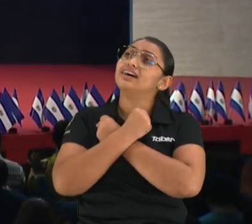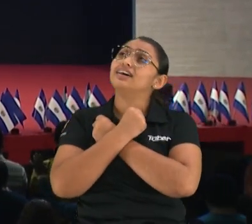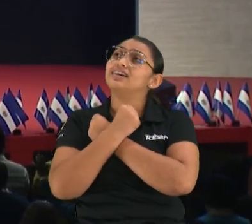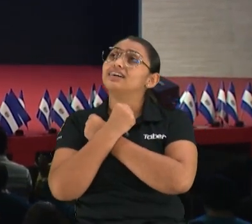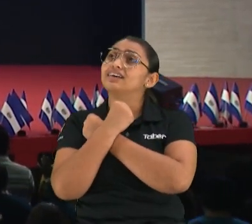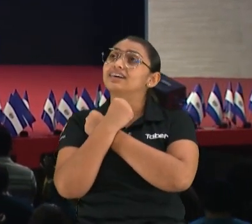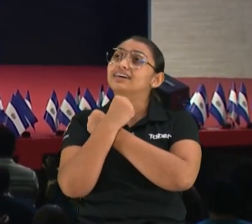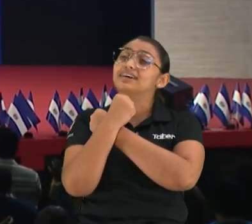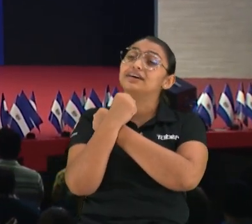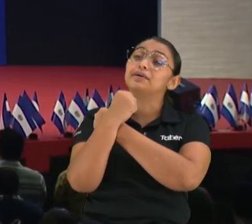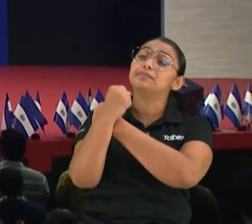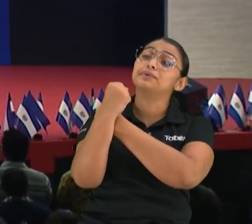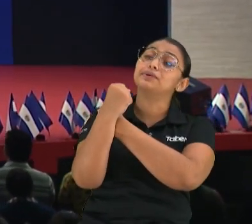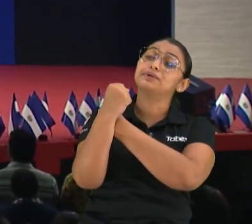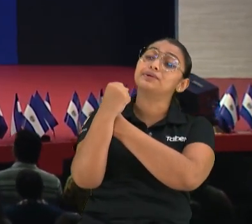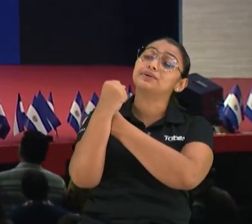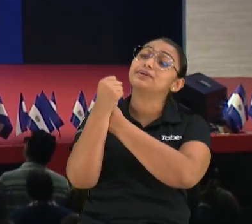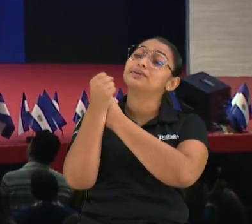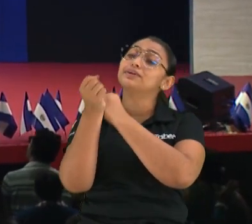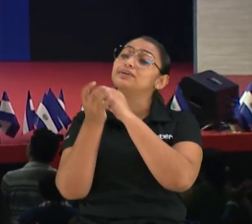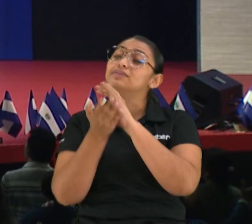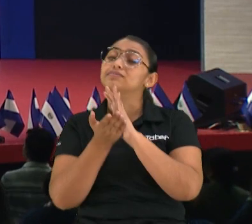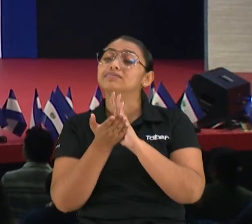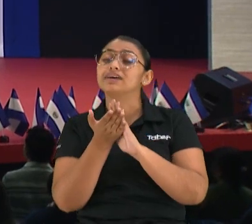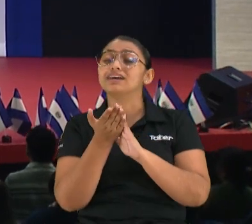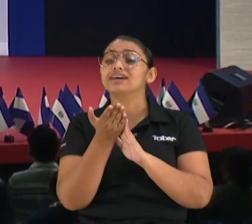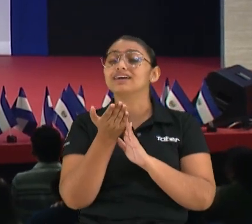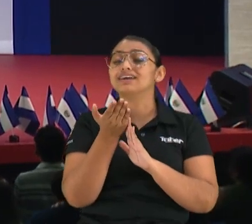Te amo amor